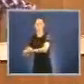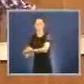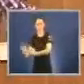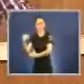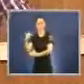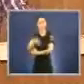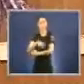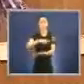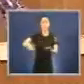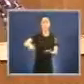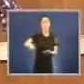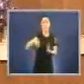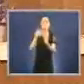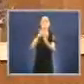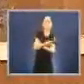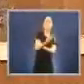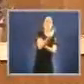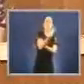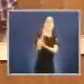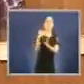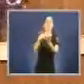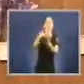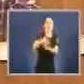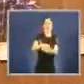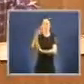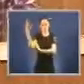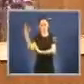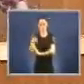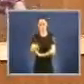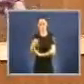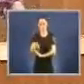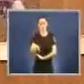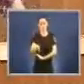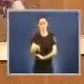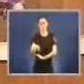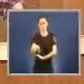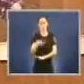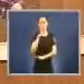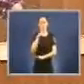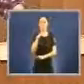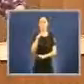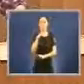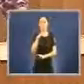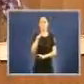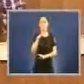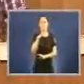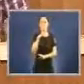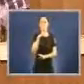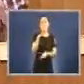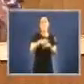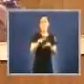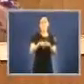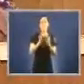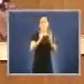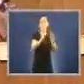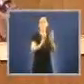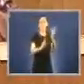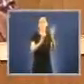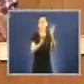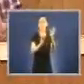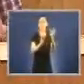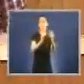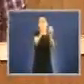Galicia 200 millóns de euros. 200 millóns de euros en base á suba do tipo impositivo do señor Rajoy para compensar